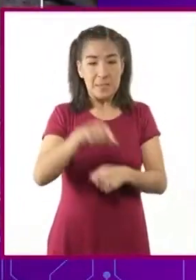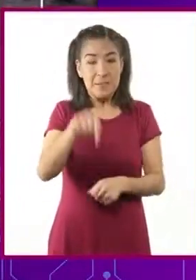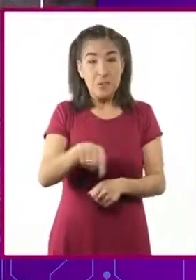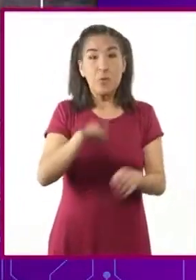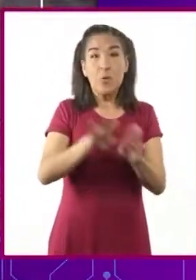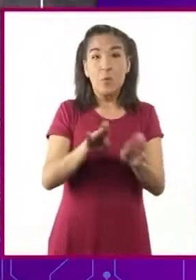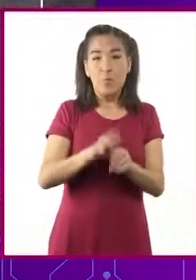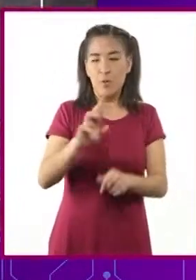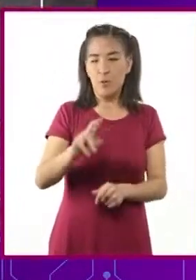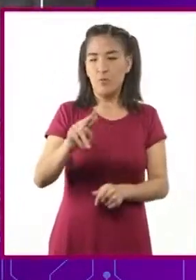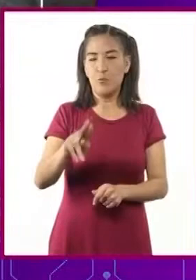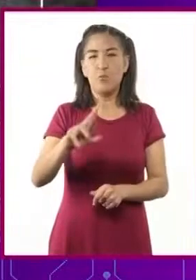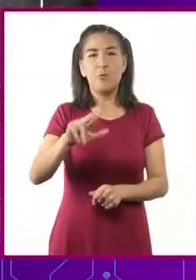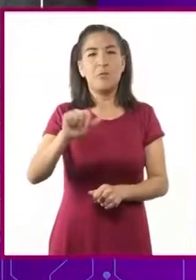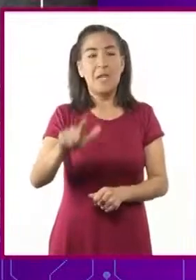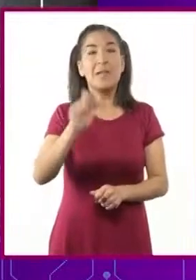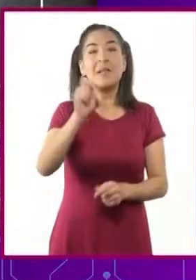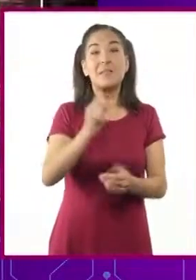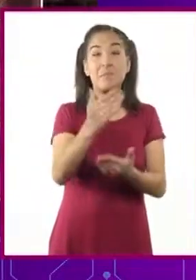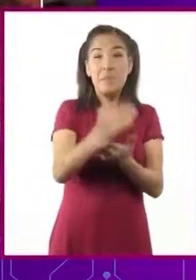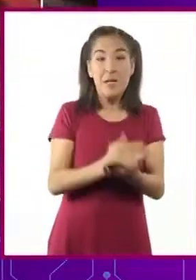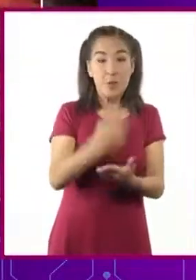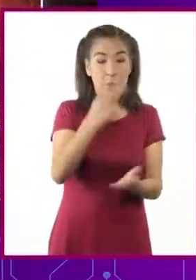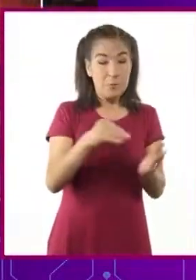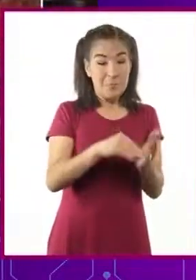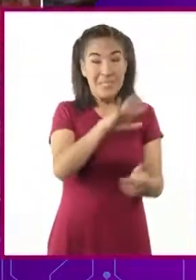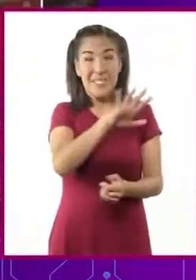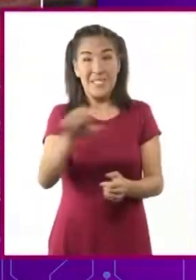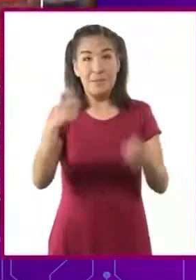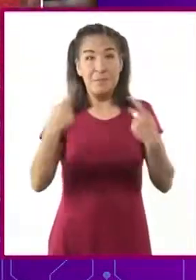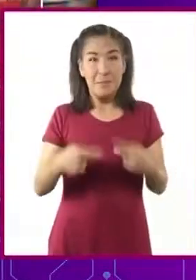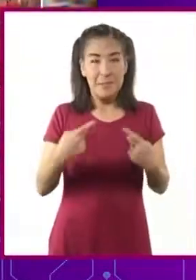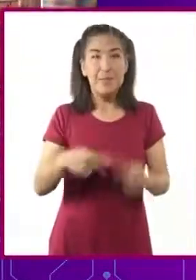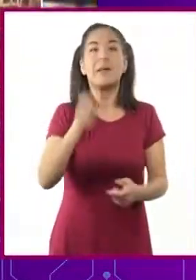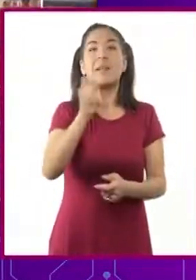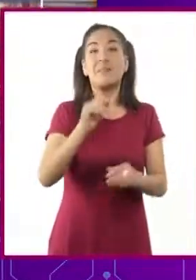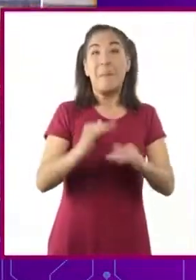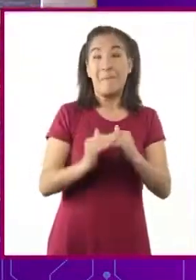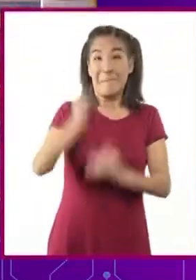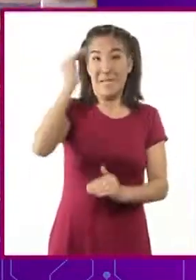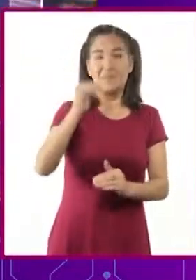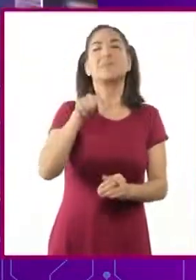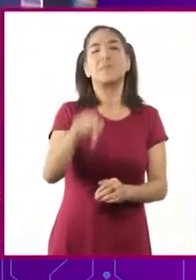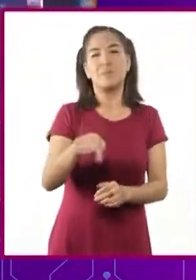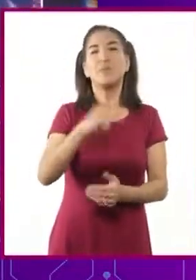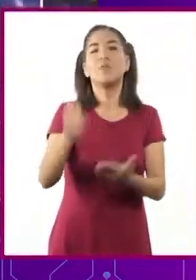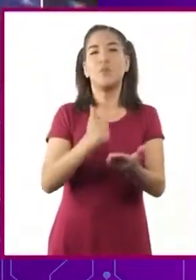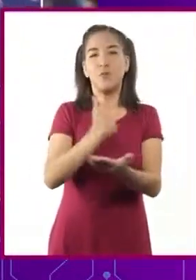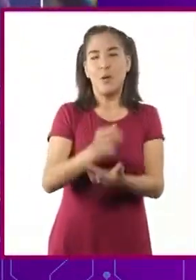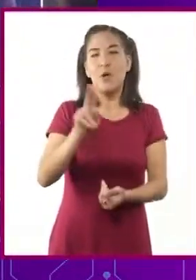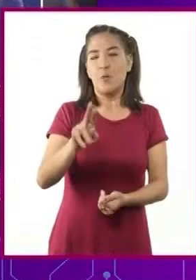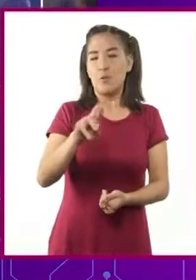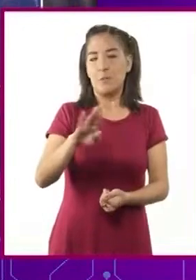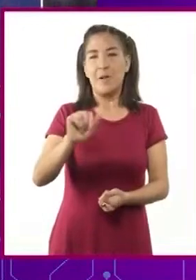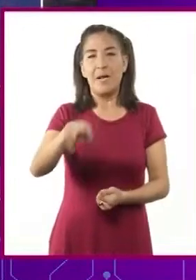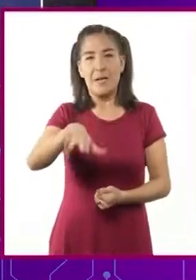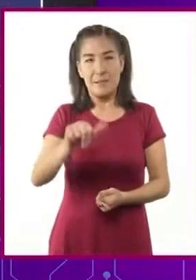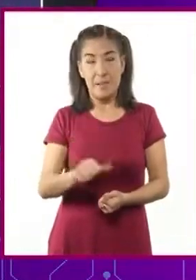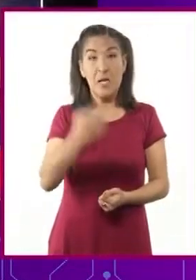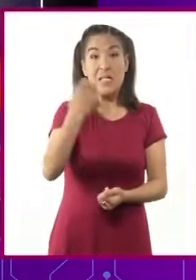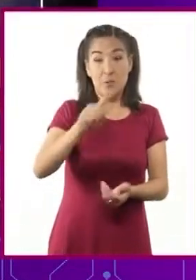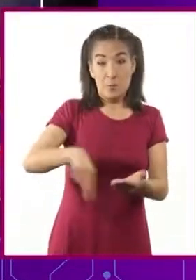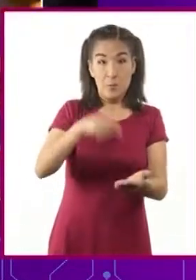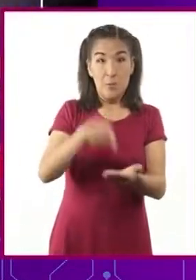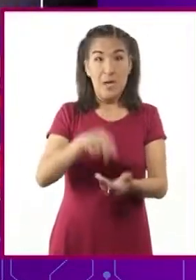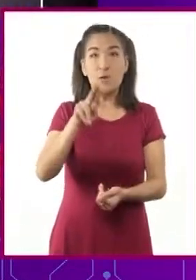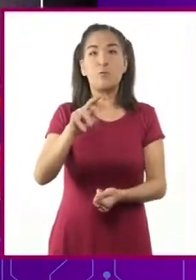de sus habitantes es menor a 2.500. Cuando rebasa dicha cifra, entonces es urbana. Entre otras cosas, los espacios